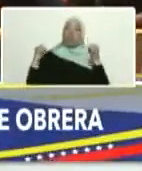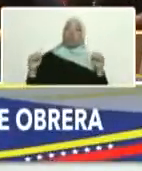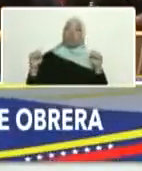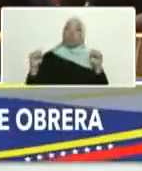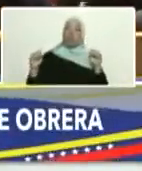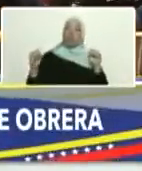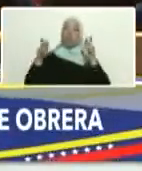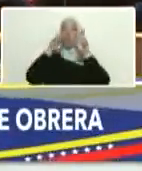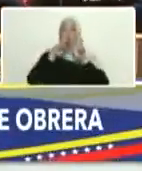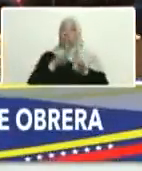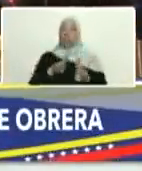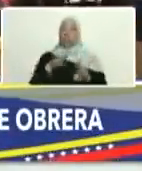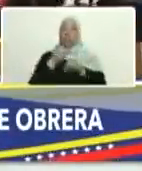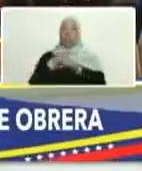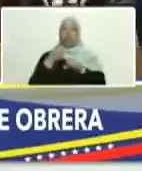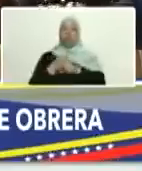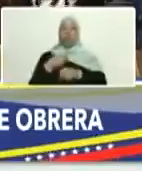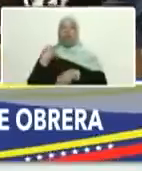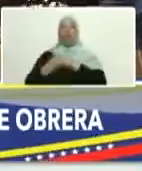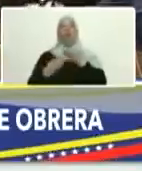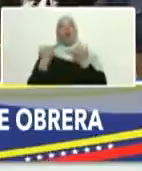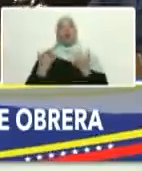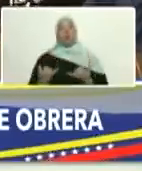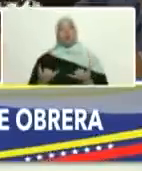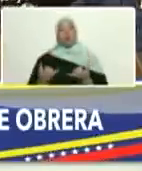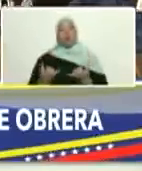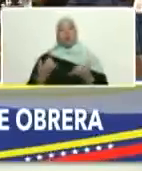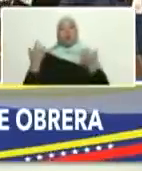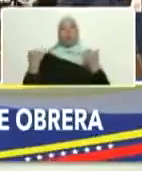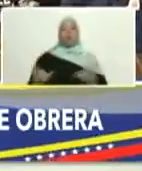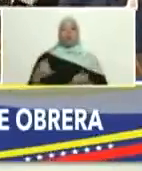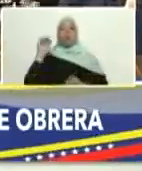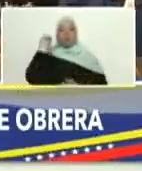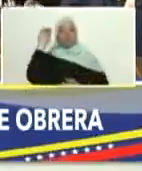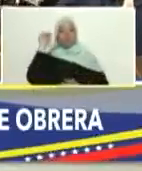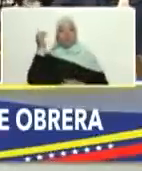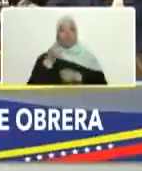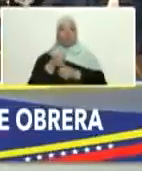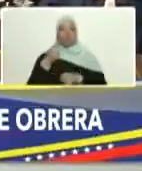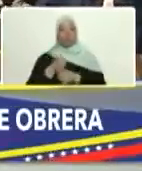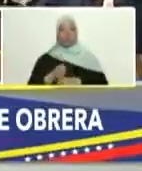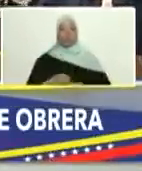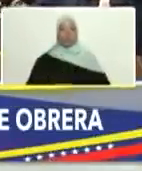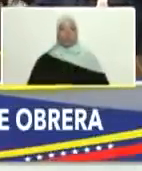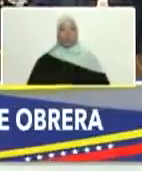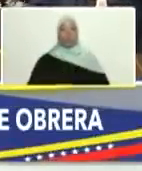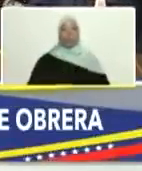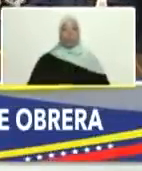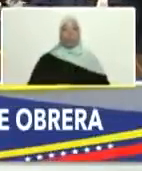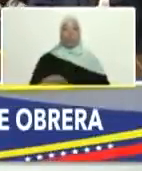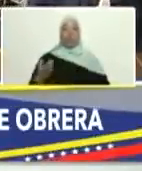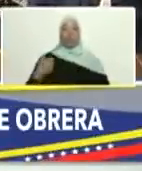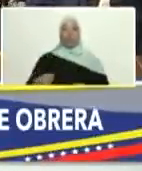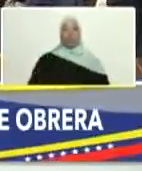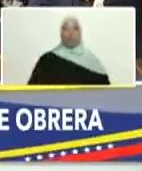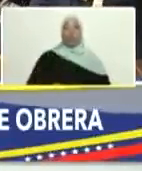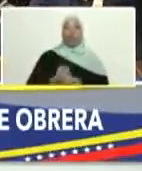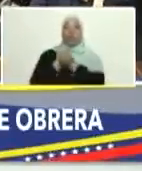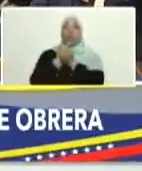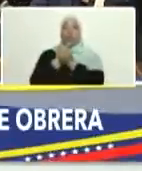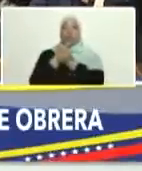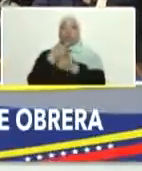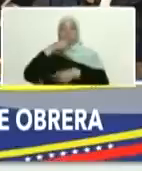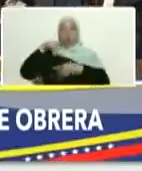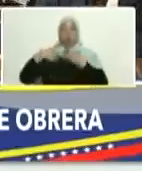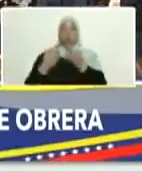obtiene un resultado. Así debe ser la ruta, así debe ser el camino. Con ese espíritu que tienen allá en Sidor,